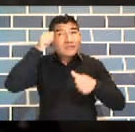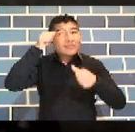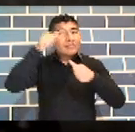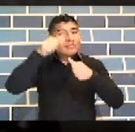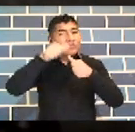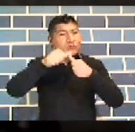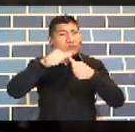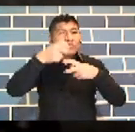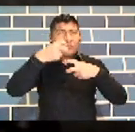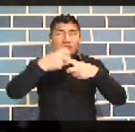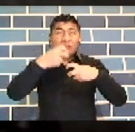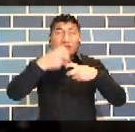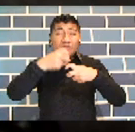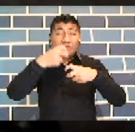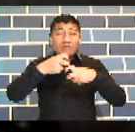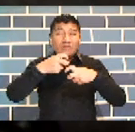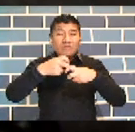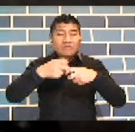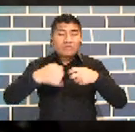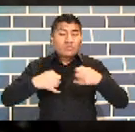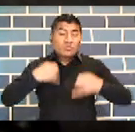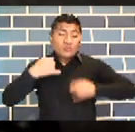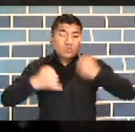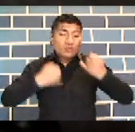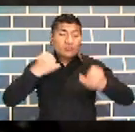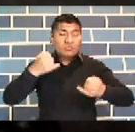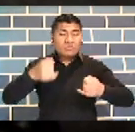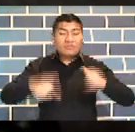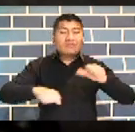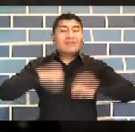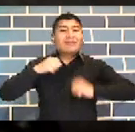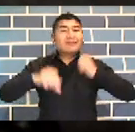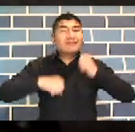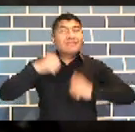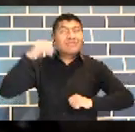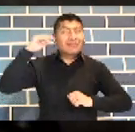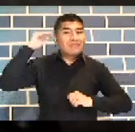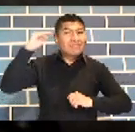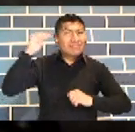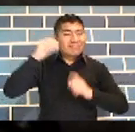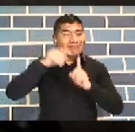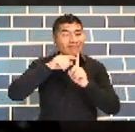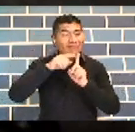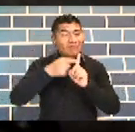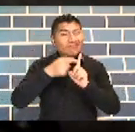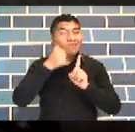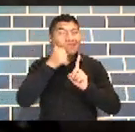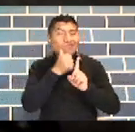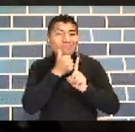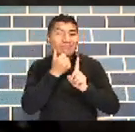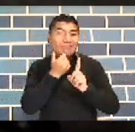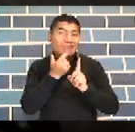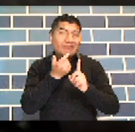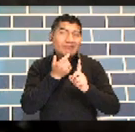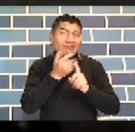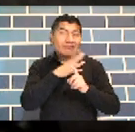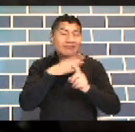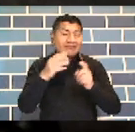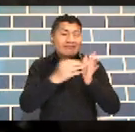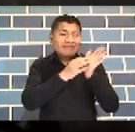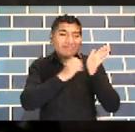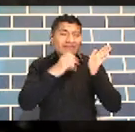recordamos la difícil situación de adolescentes y jóvenes que quedan embarazadas y la plaga del